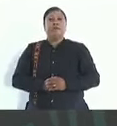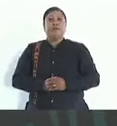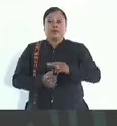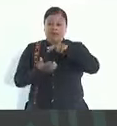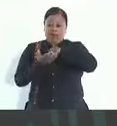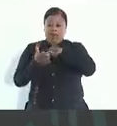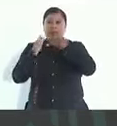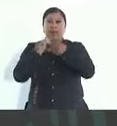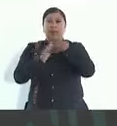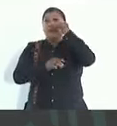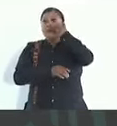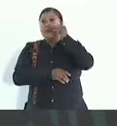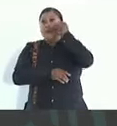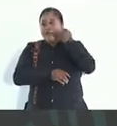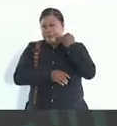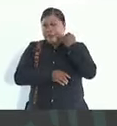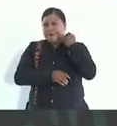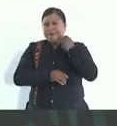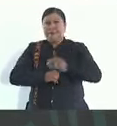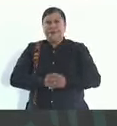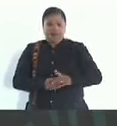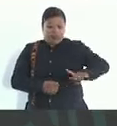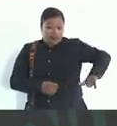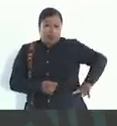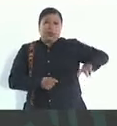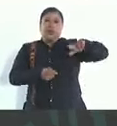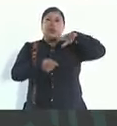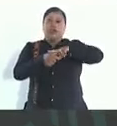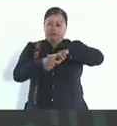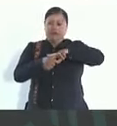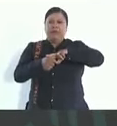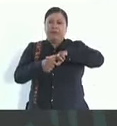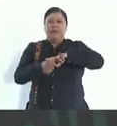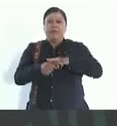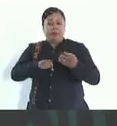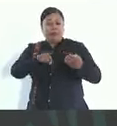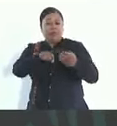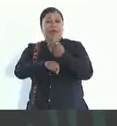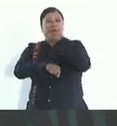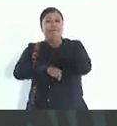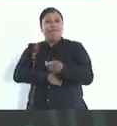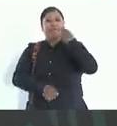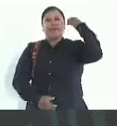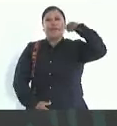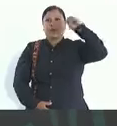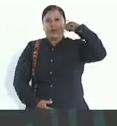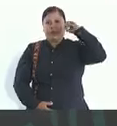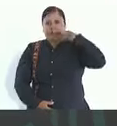ingeniero Salomón Jara Cruz, gobernador constitucional del estado de Oaxaca,